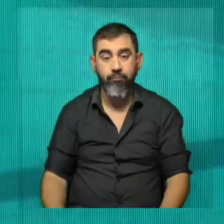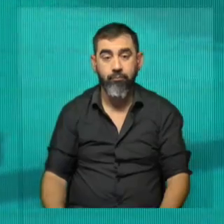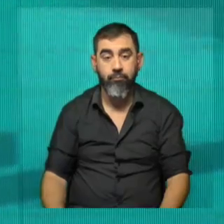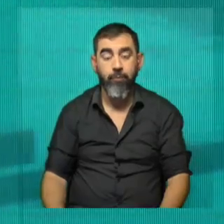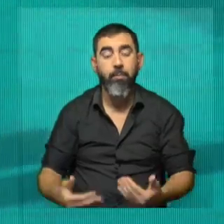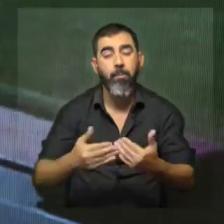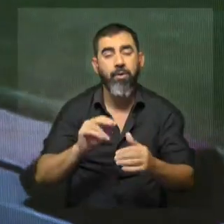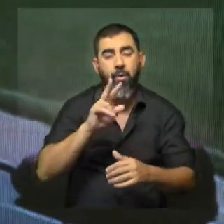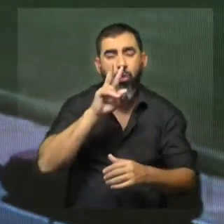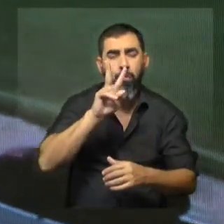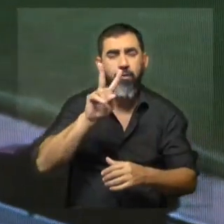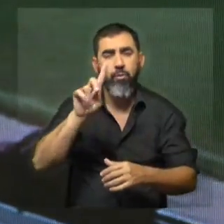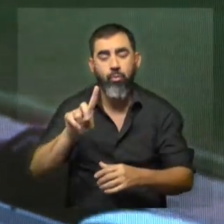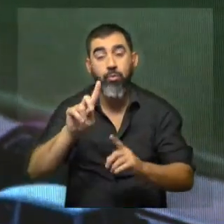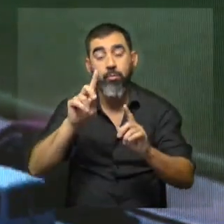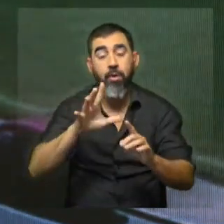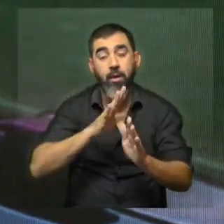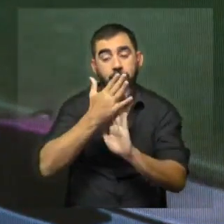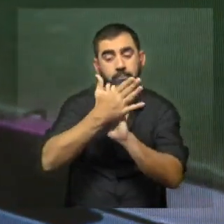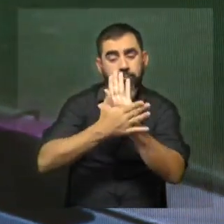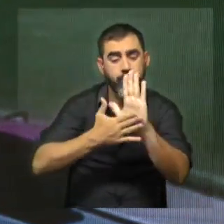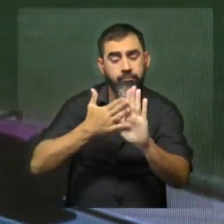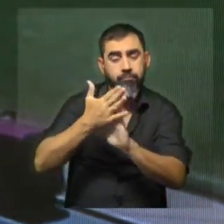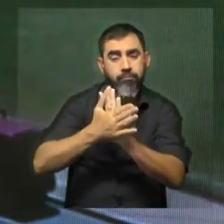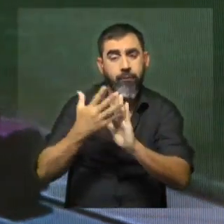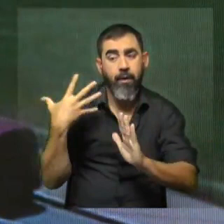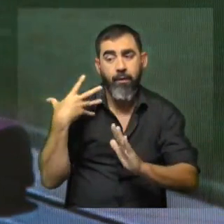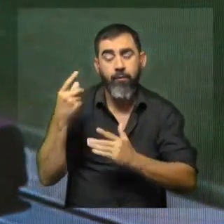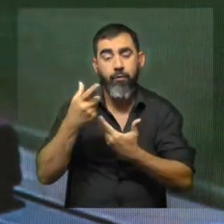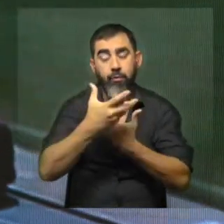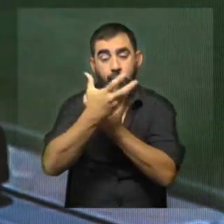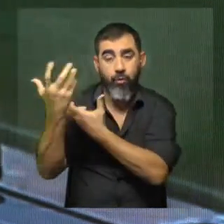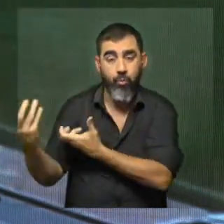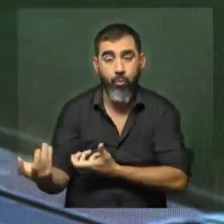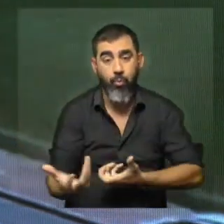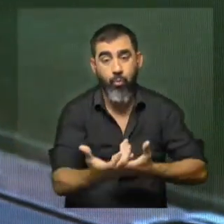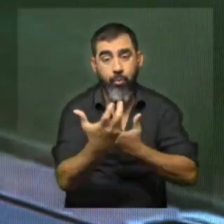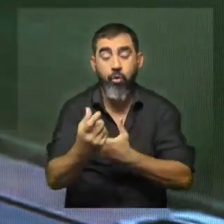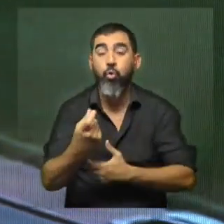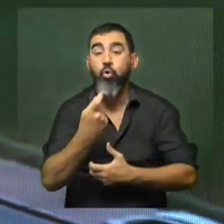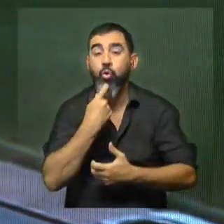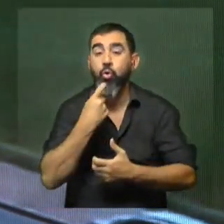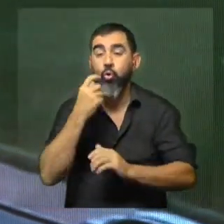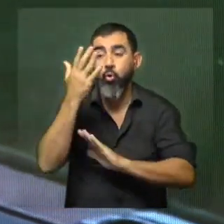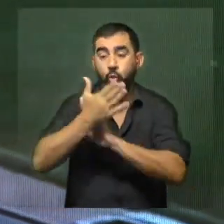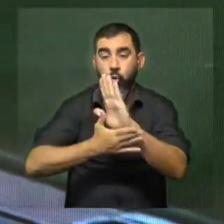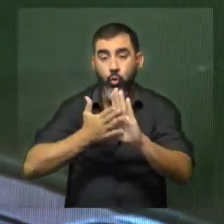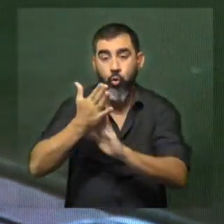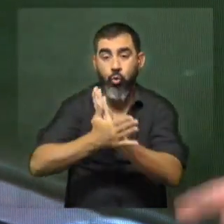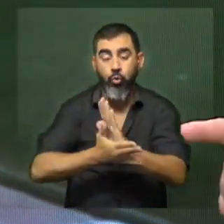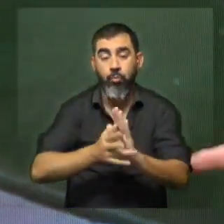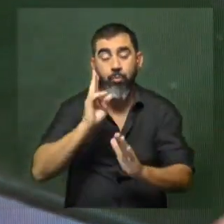2021. Pero claro, y además hay un mapa que presenta la Dirección Nacional de Bomberos, que está en rojo. Está en rojo, ¿no? No se